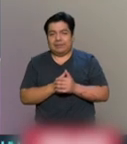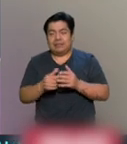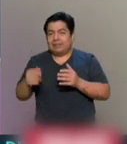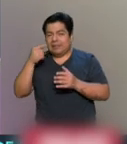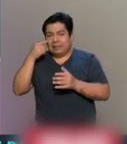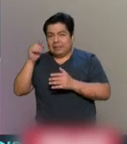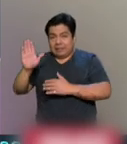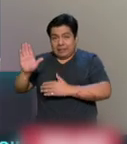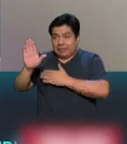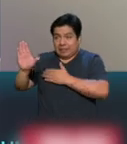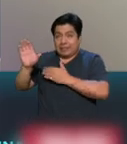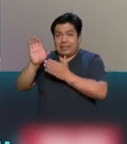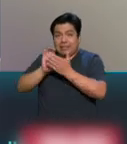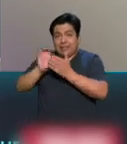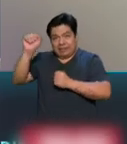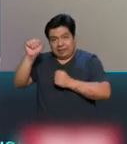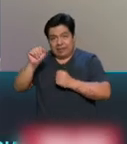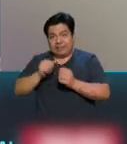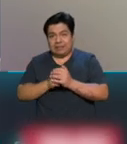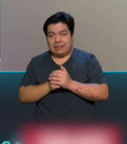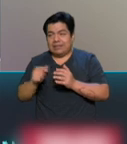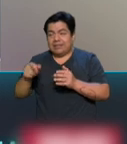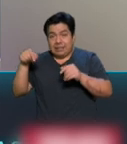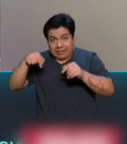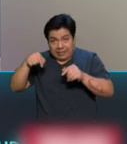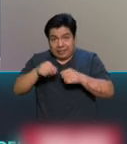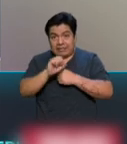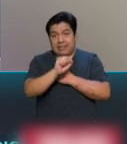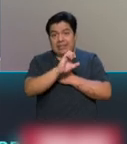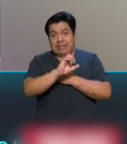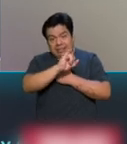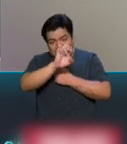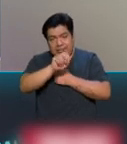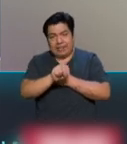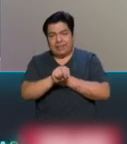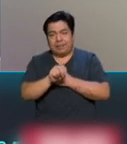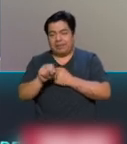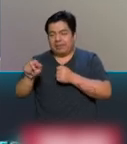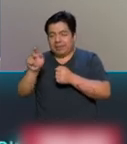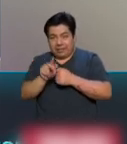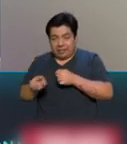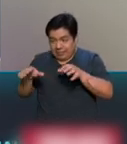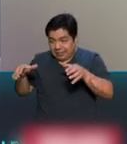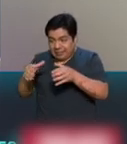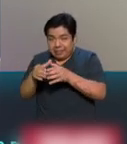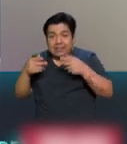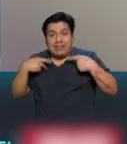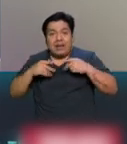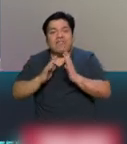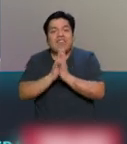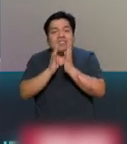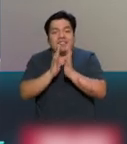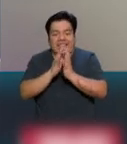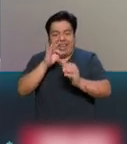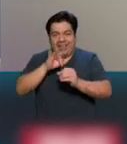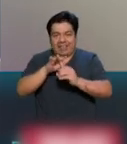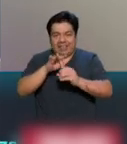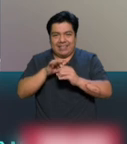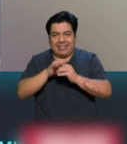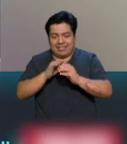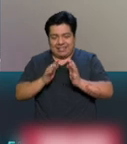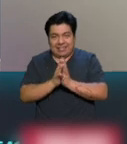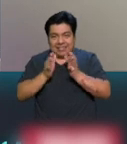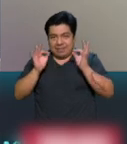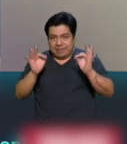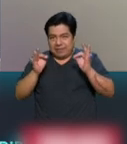Conforme al mandato constitucional, esta Corte surge del pueblo, se debe al pueblo y al